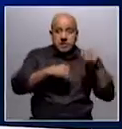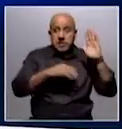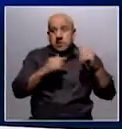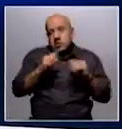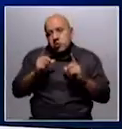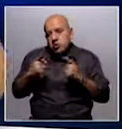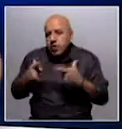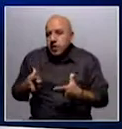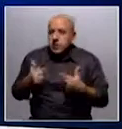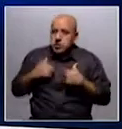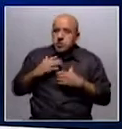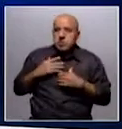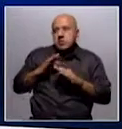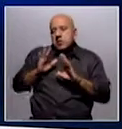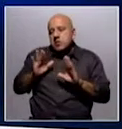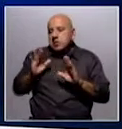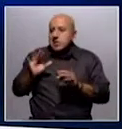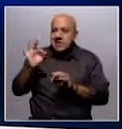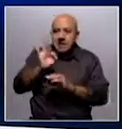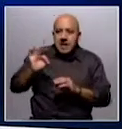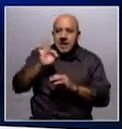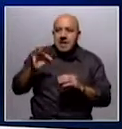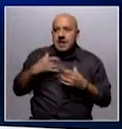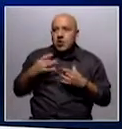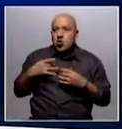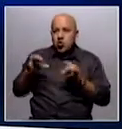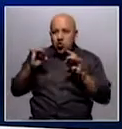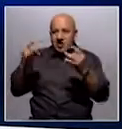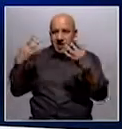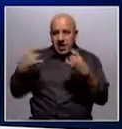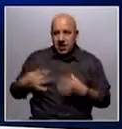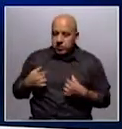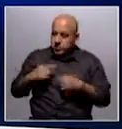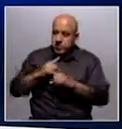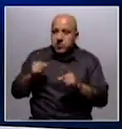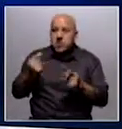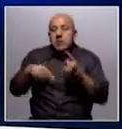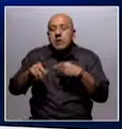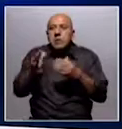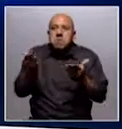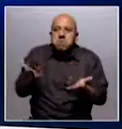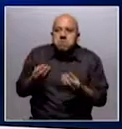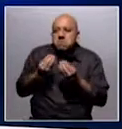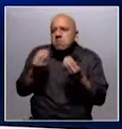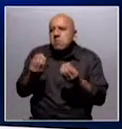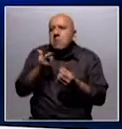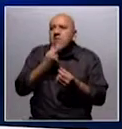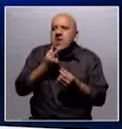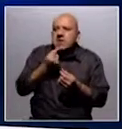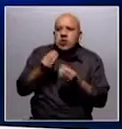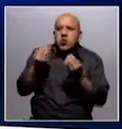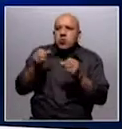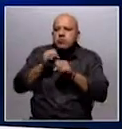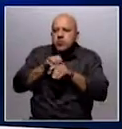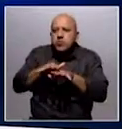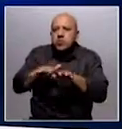ningún síntoma ni voy a decir que estuve digamos en contacto con el virus para nada pero es verdad que uno no sospecha que tan fácil se puede propagar